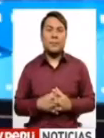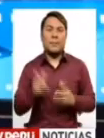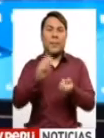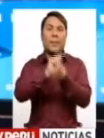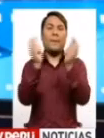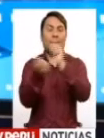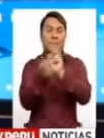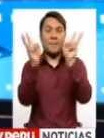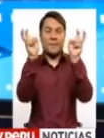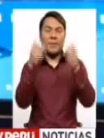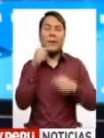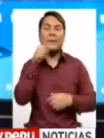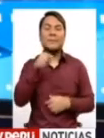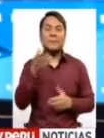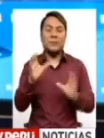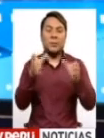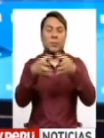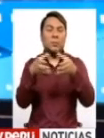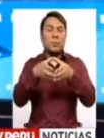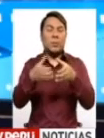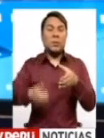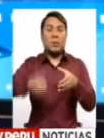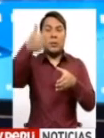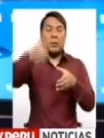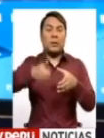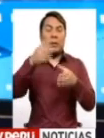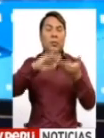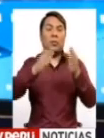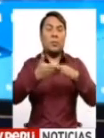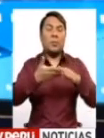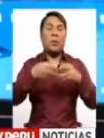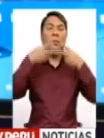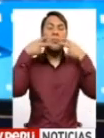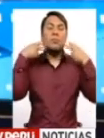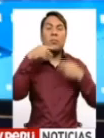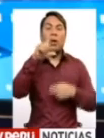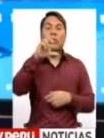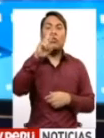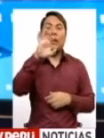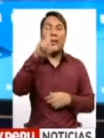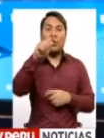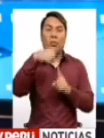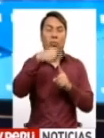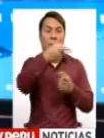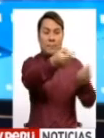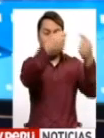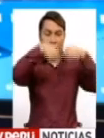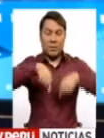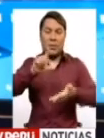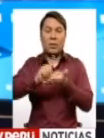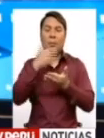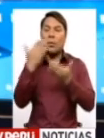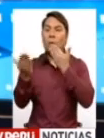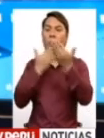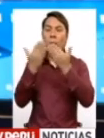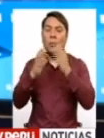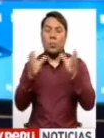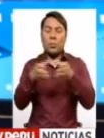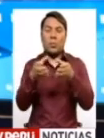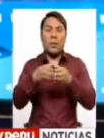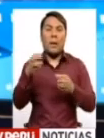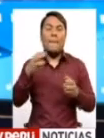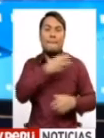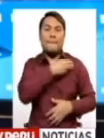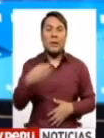Donde tema una delegación de dirigentes indígenas llegó a Lima desde Loreto para sostener un diálogo con el presidente del Consejo de Ministros y